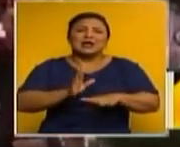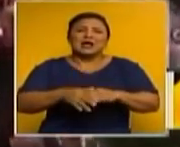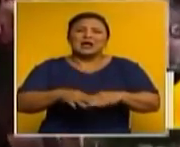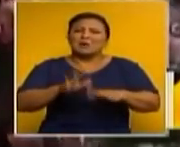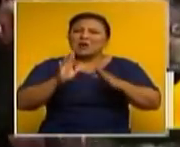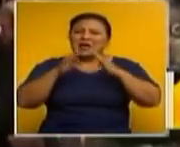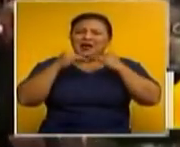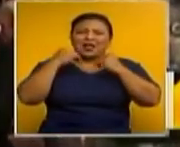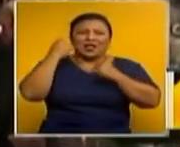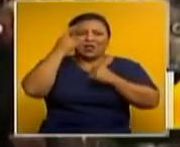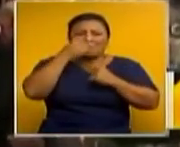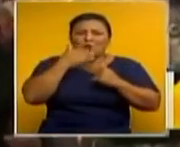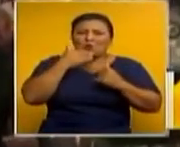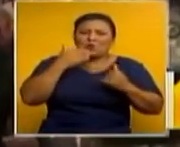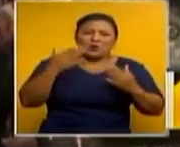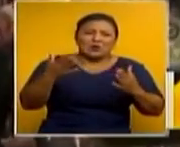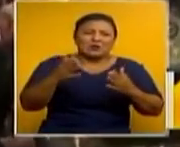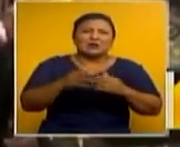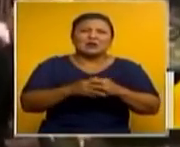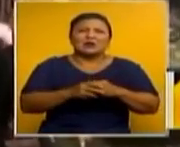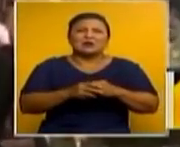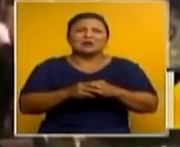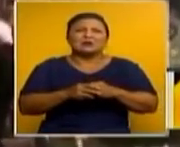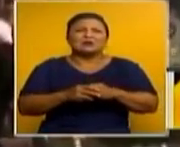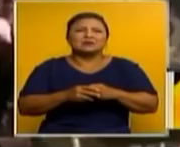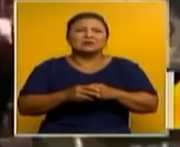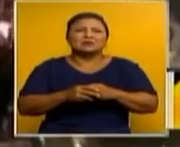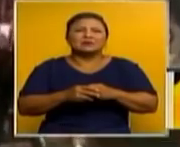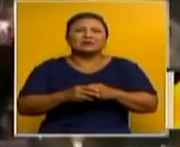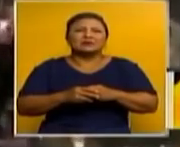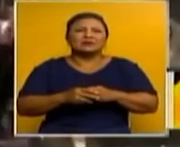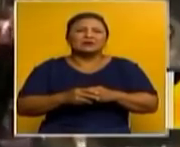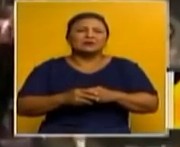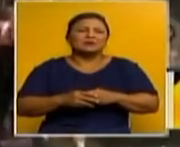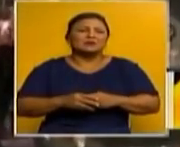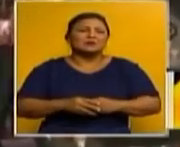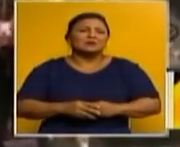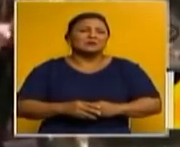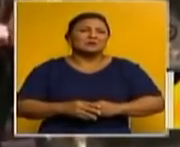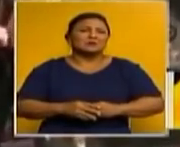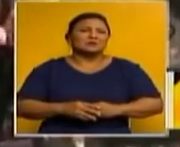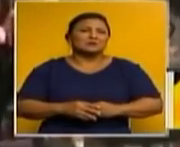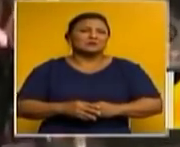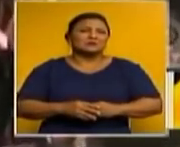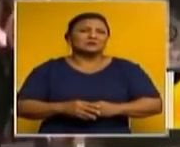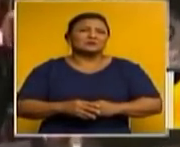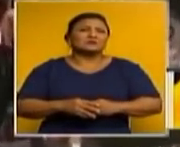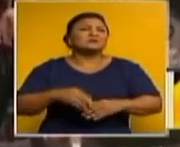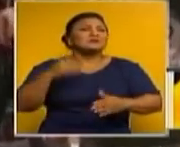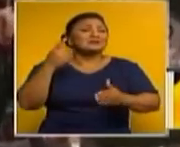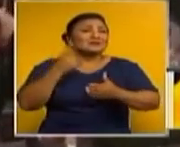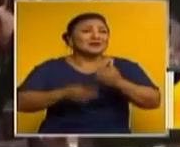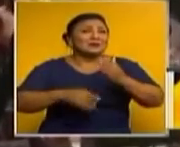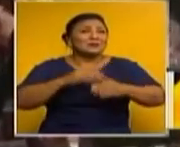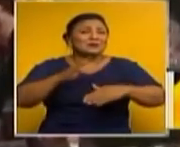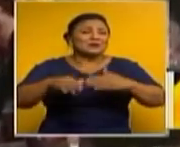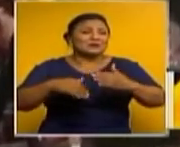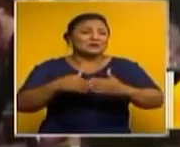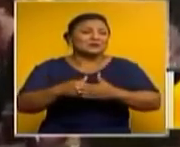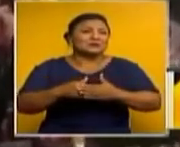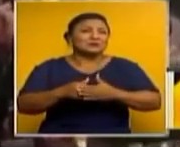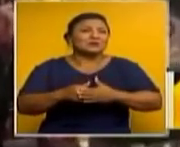nuestra cara y en los años su riqueza va a la vida, para que los gobernantes no